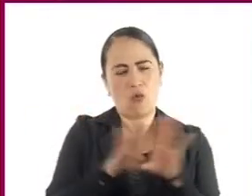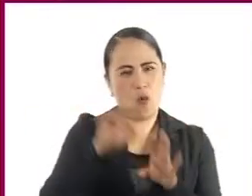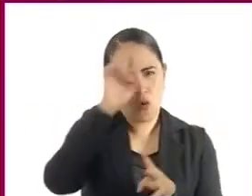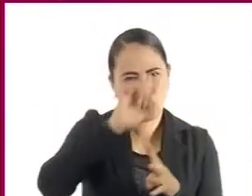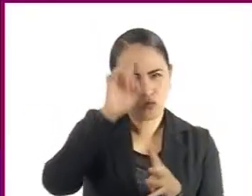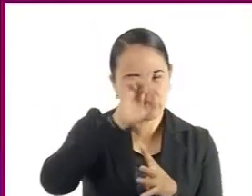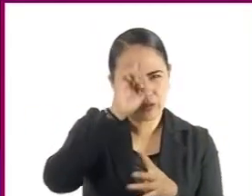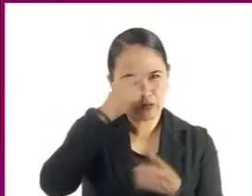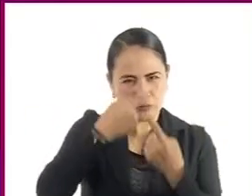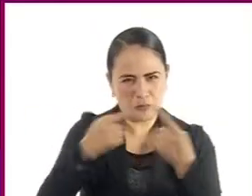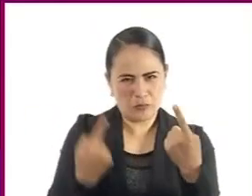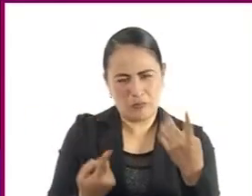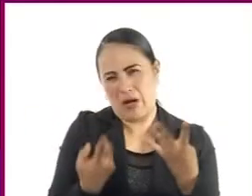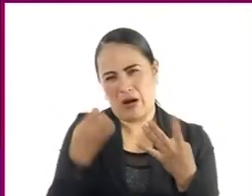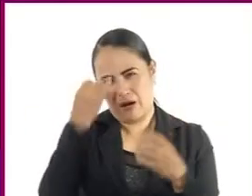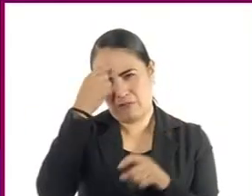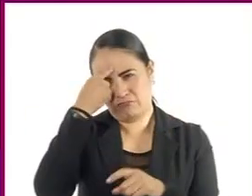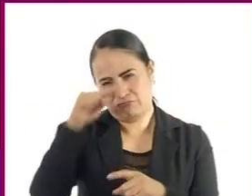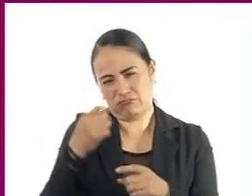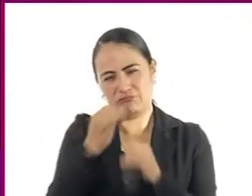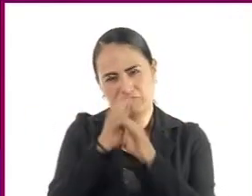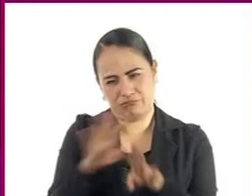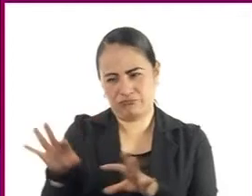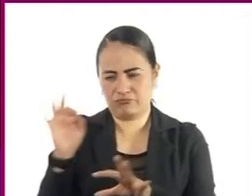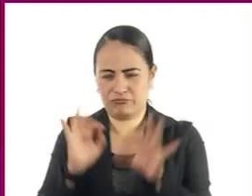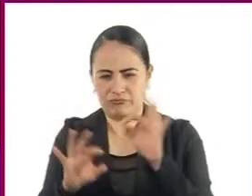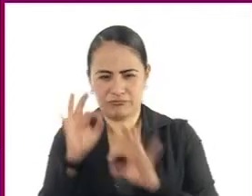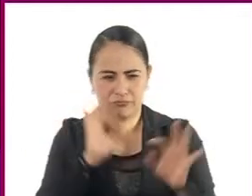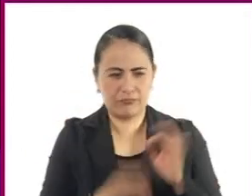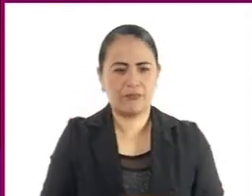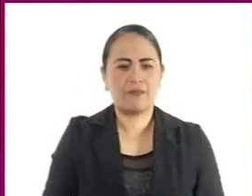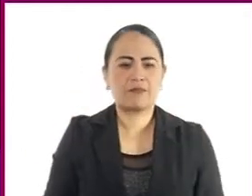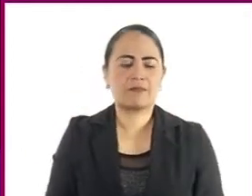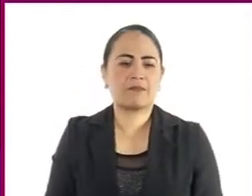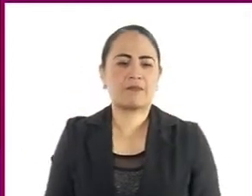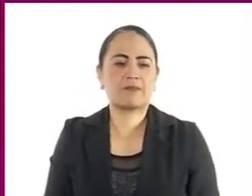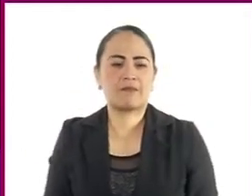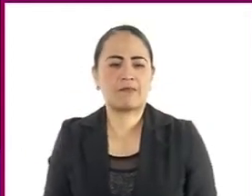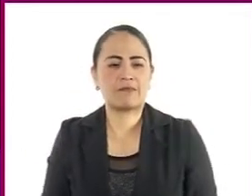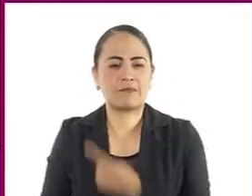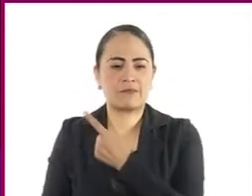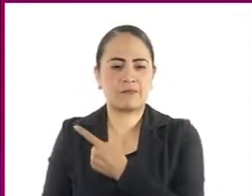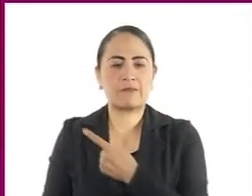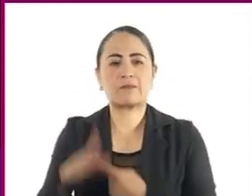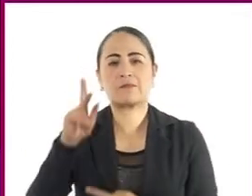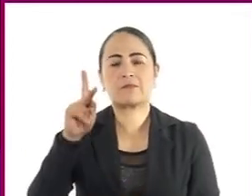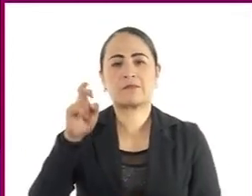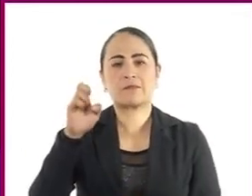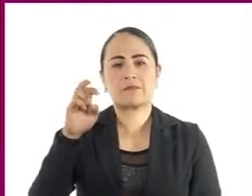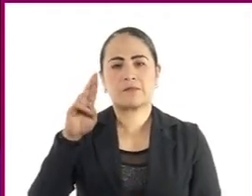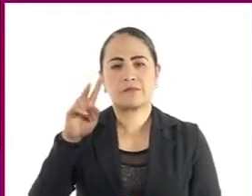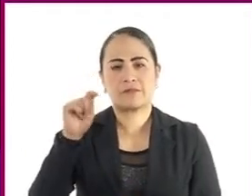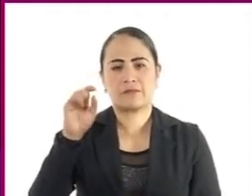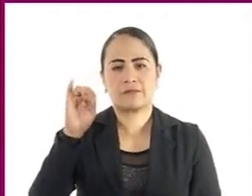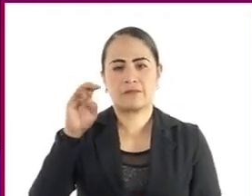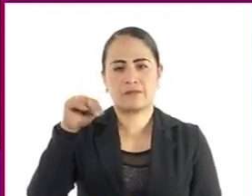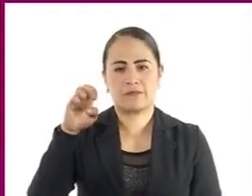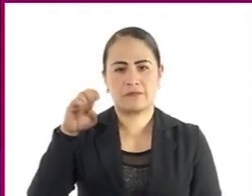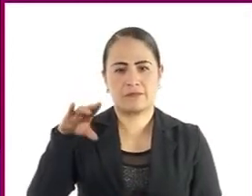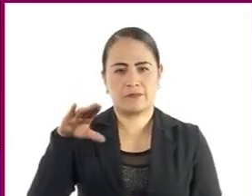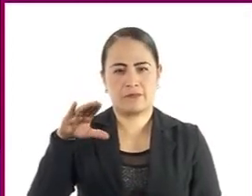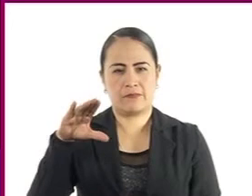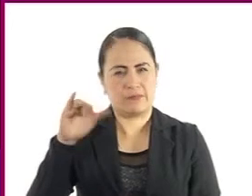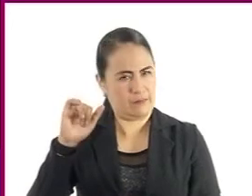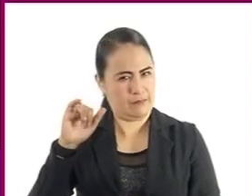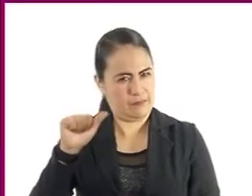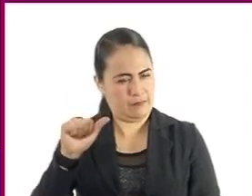seleccionar información. La pertinencia es un criterio subjetivo, pues el usuario evalúa si el texto es o no